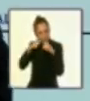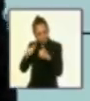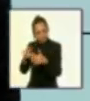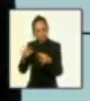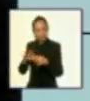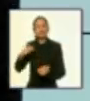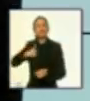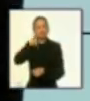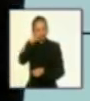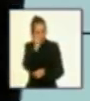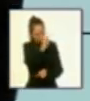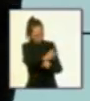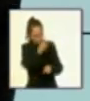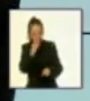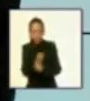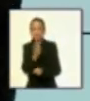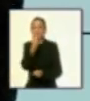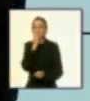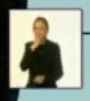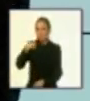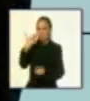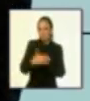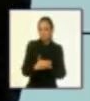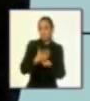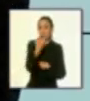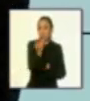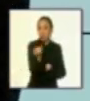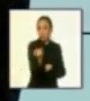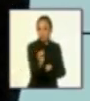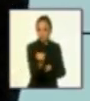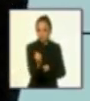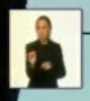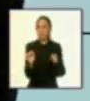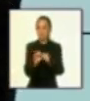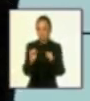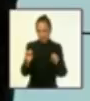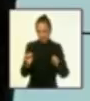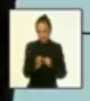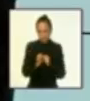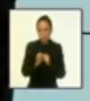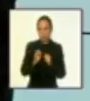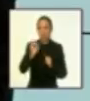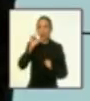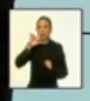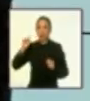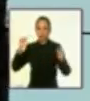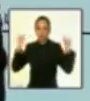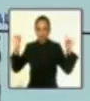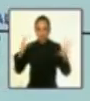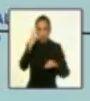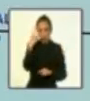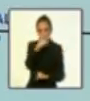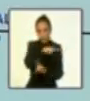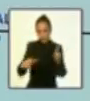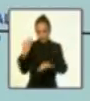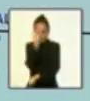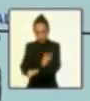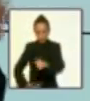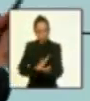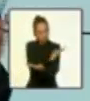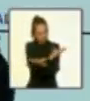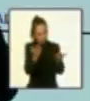Claudia Sheinbaum, que va de líder y de puntera, perdió 5 puntos, Enrique, de 52 a 47, ¿no es cierto? Sí, sí,